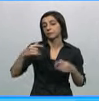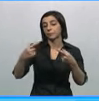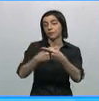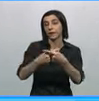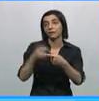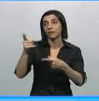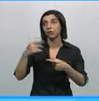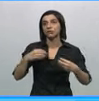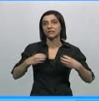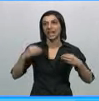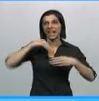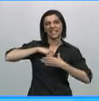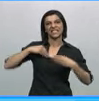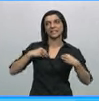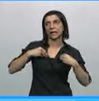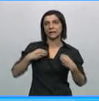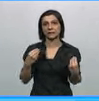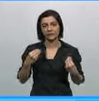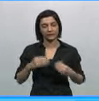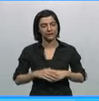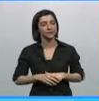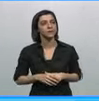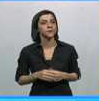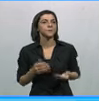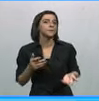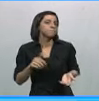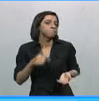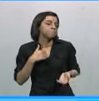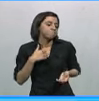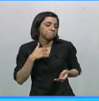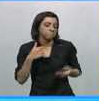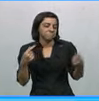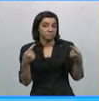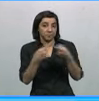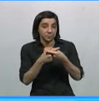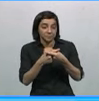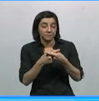Bueno, no es la primera vez que me toca enfrentar a Central. Y